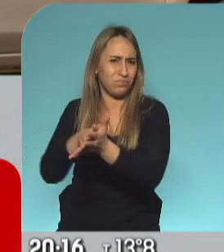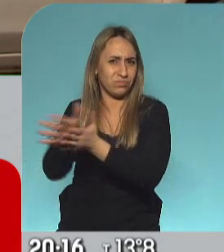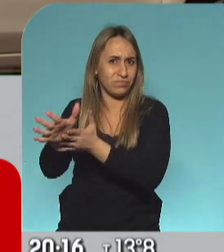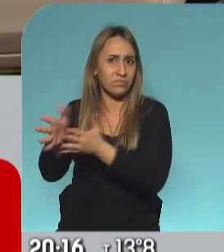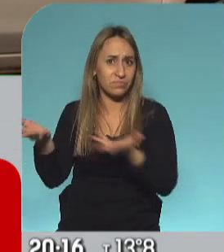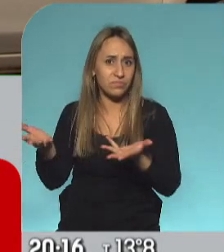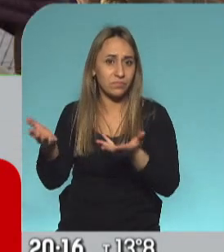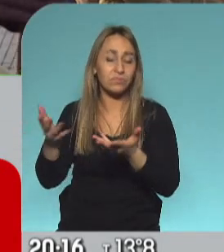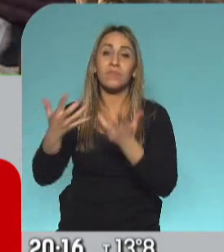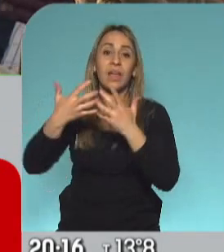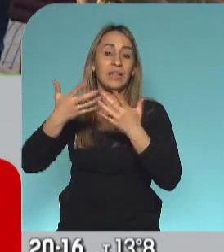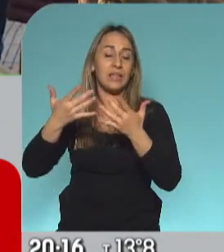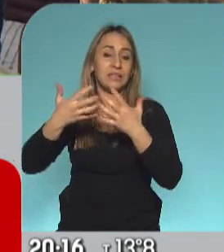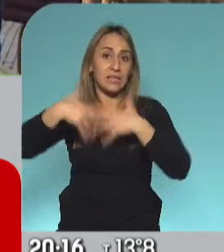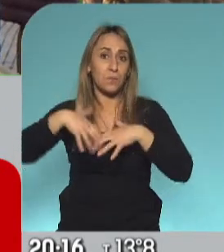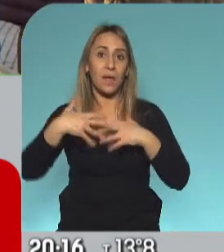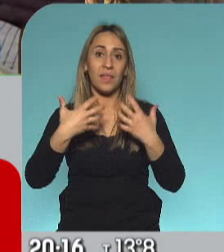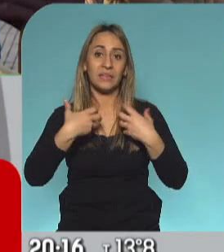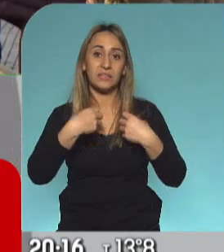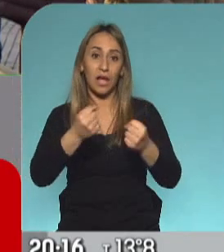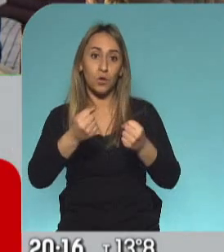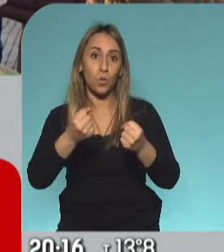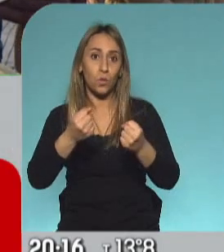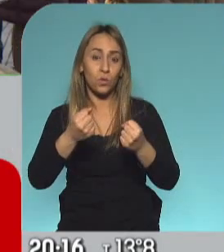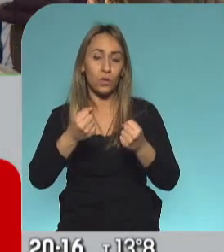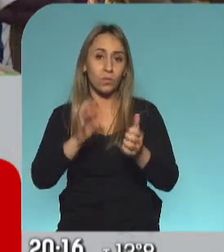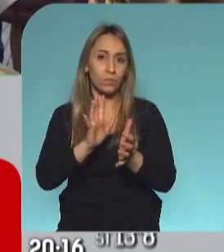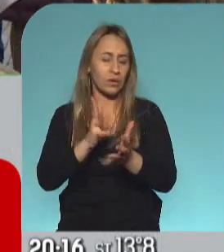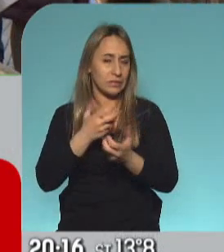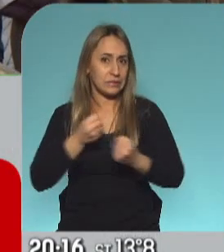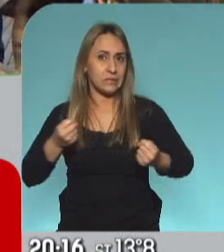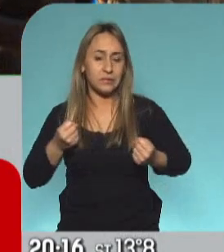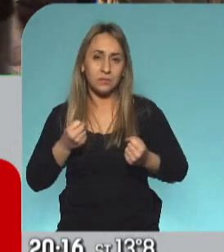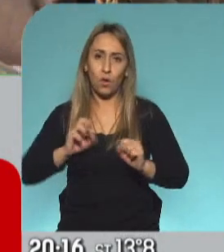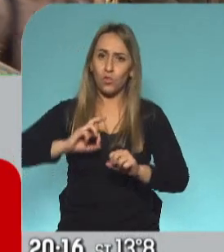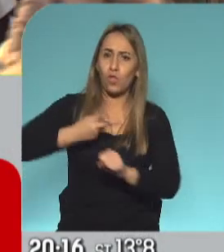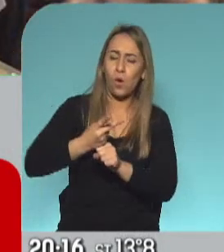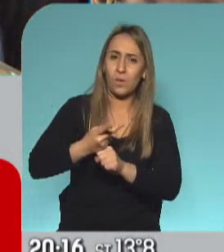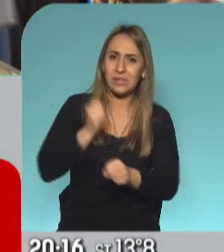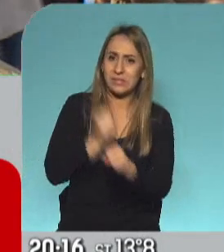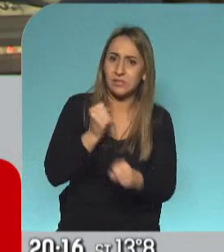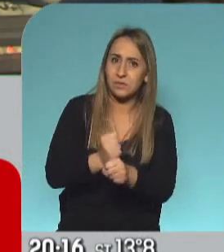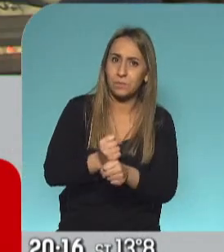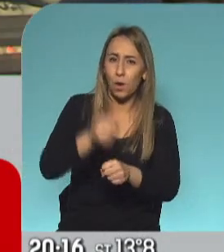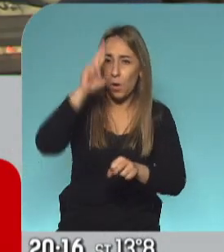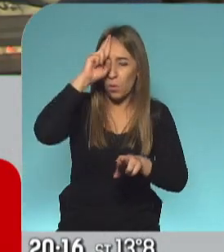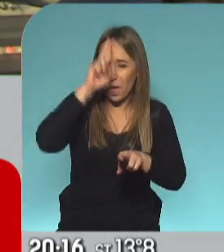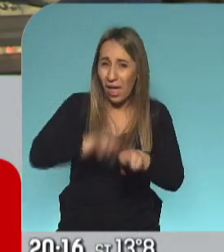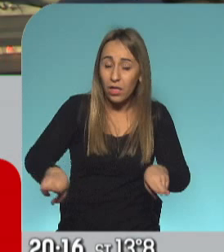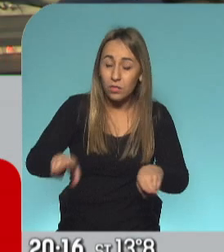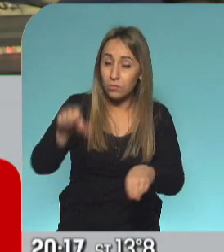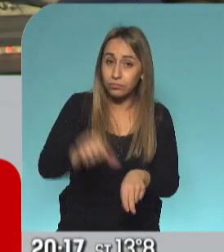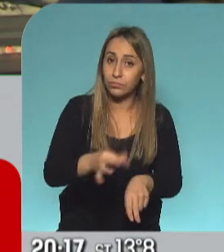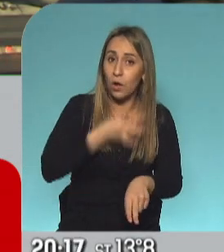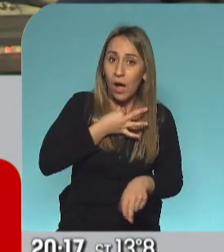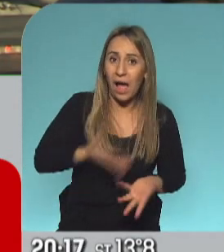a todo el sistema de salud a sobreexponerse, a sobreocuparse y que no dieran abasto, no pudiendo